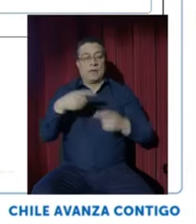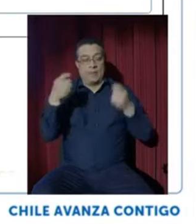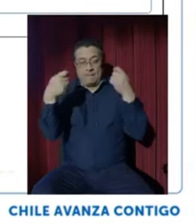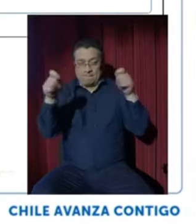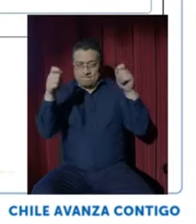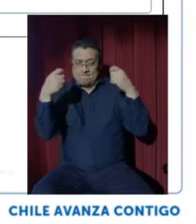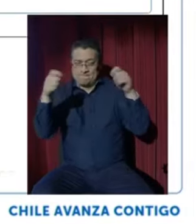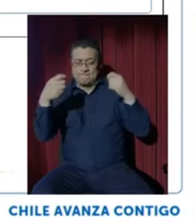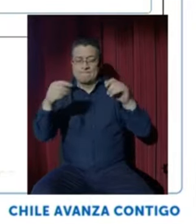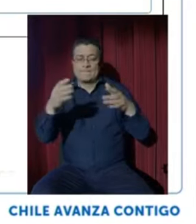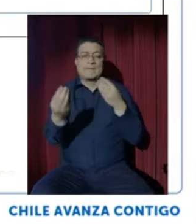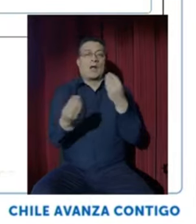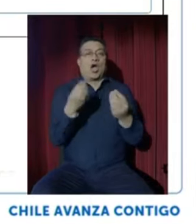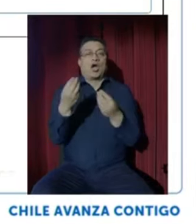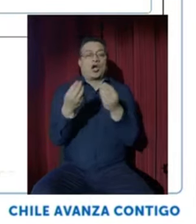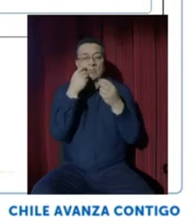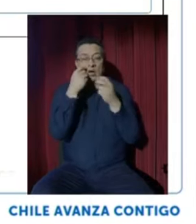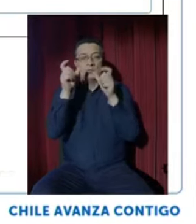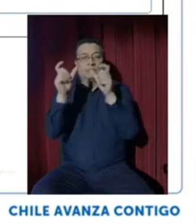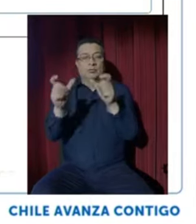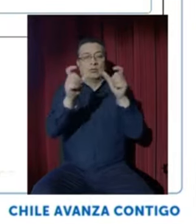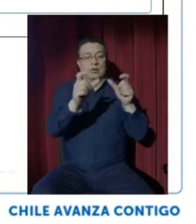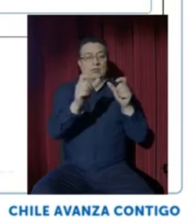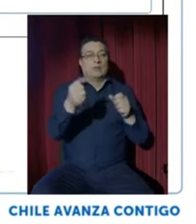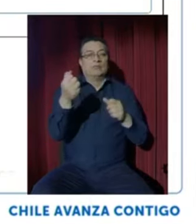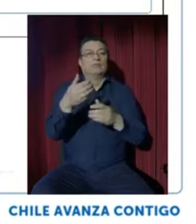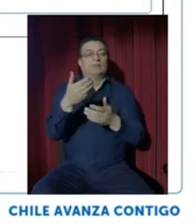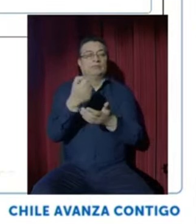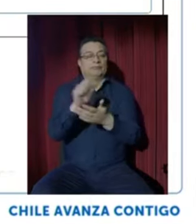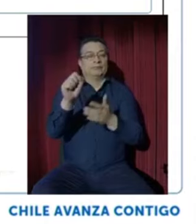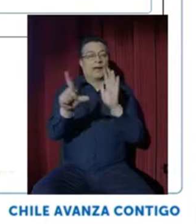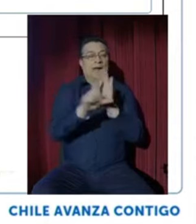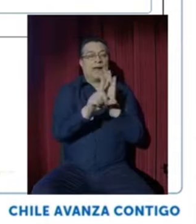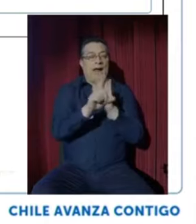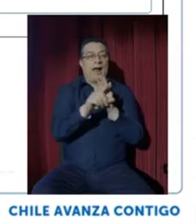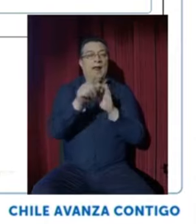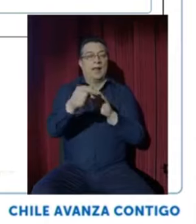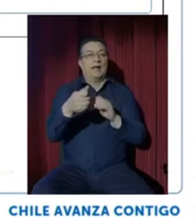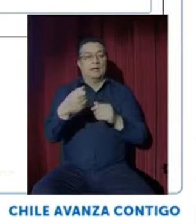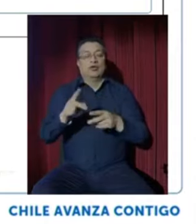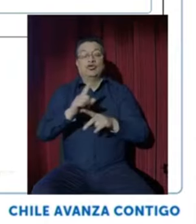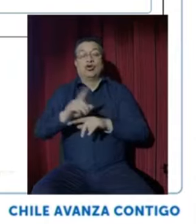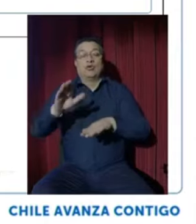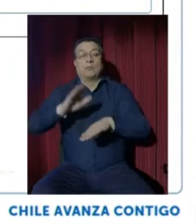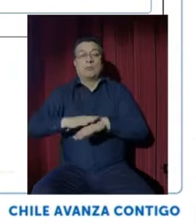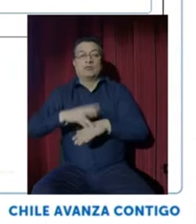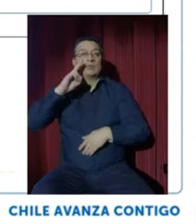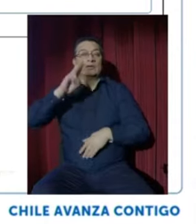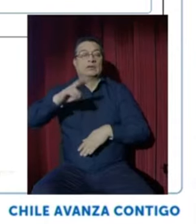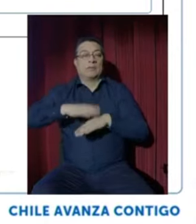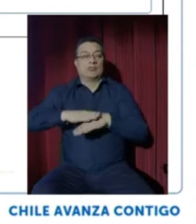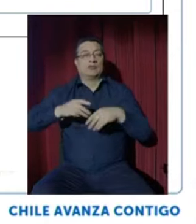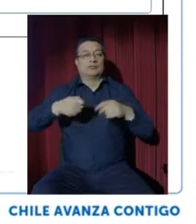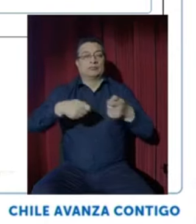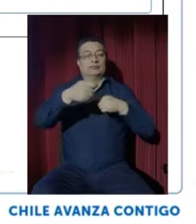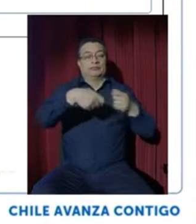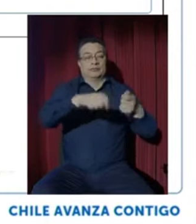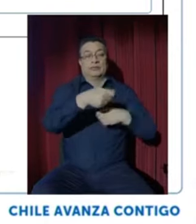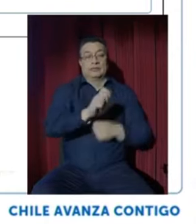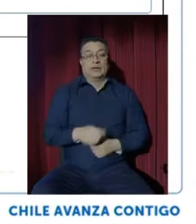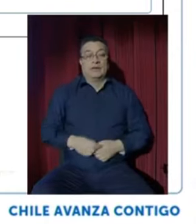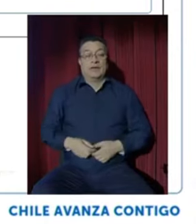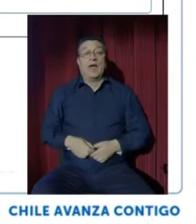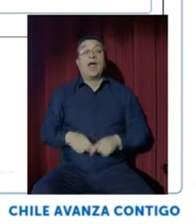tratando Cómo se fiscalizan las cortas ilegales que ocurren o las cortas no autorizadas Cómo